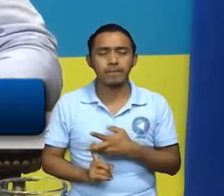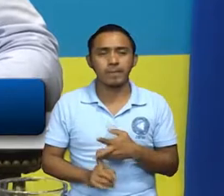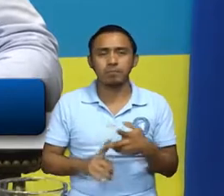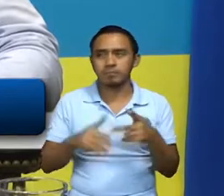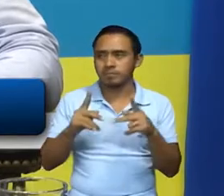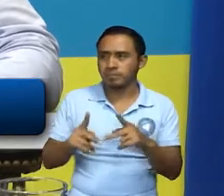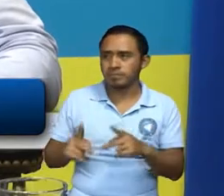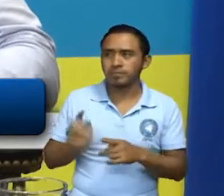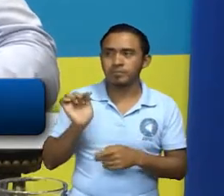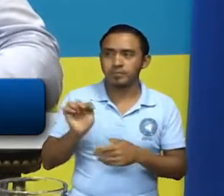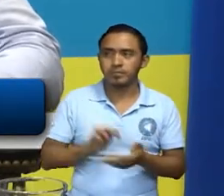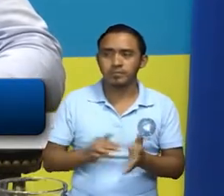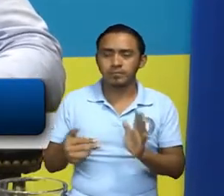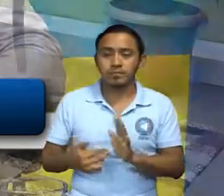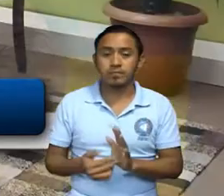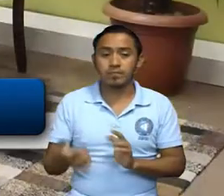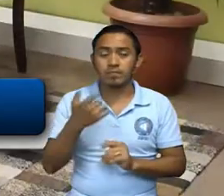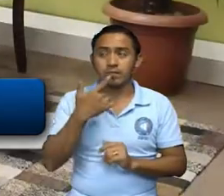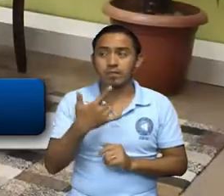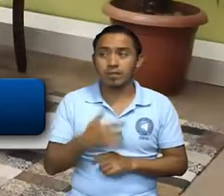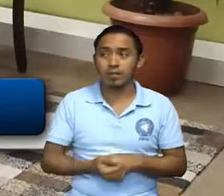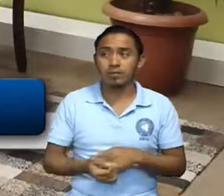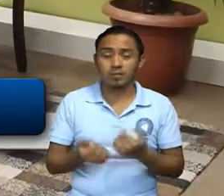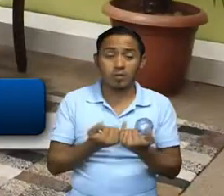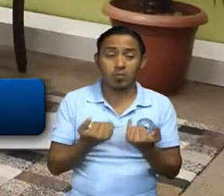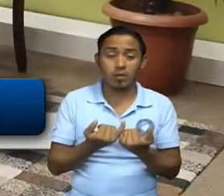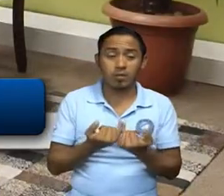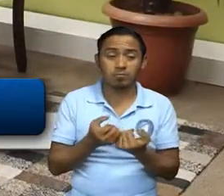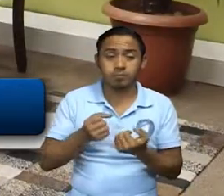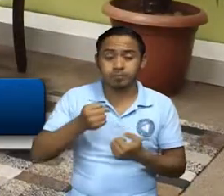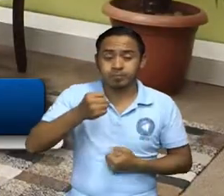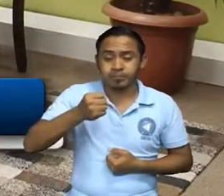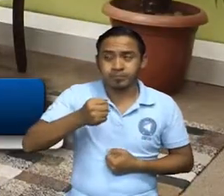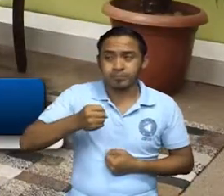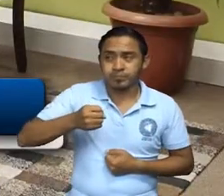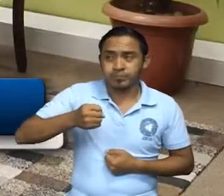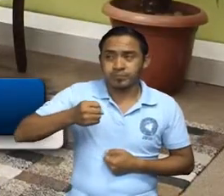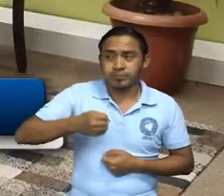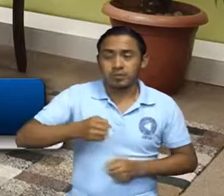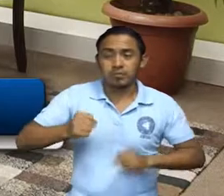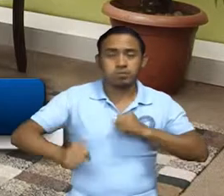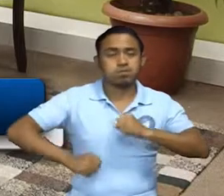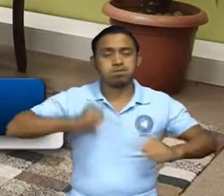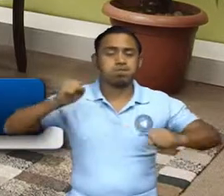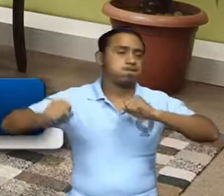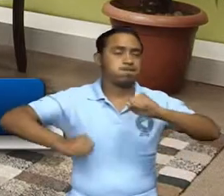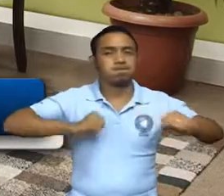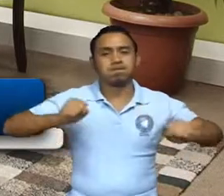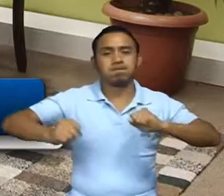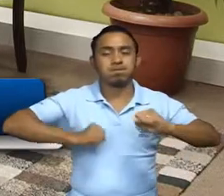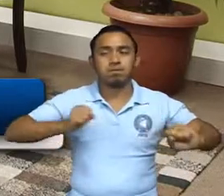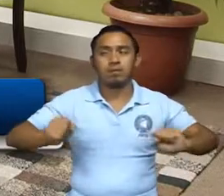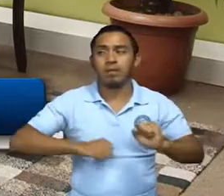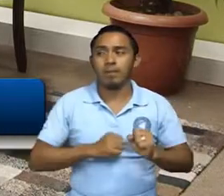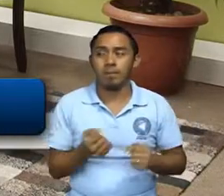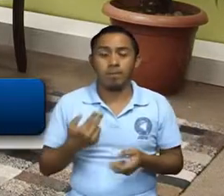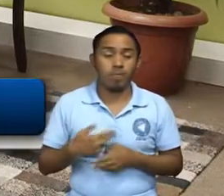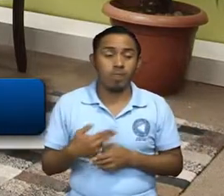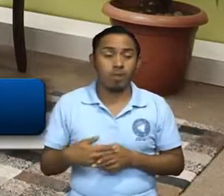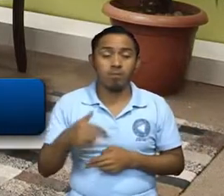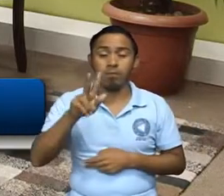que eso es debido por los cambios de presión, ¿ya? Uno, cuando uno se agita, ¿qué es lo que causa? Lo que causa es una